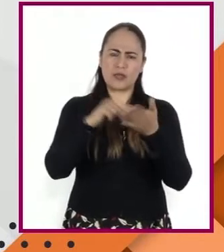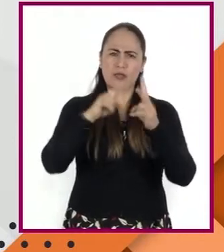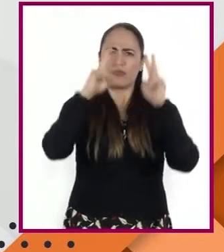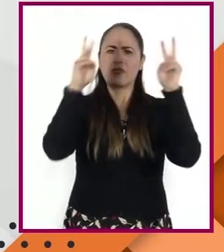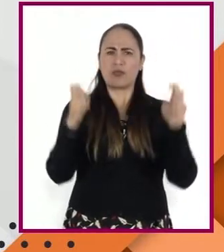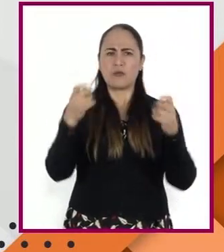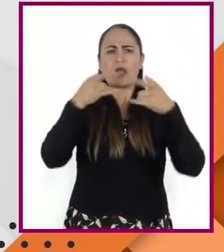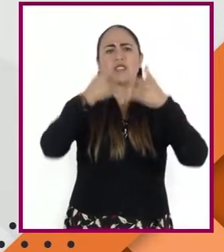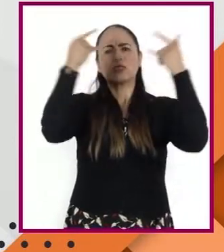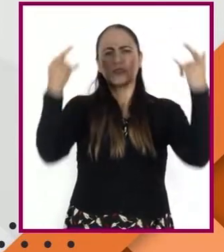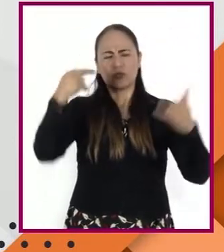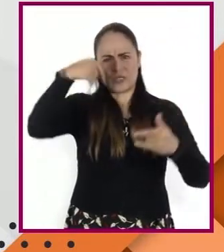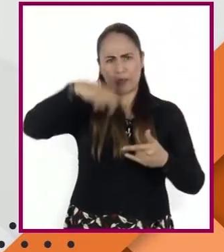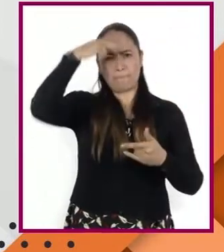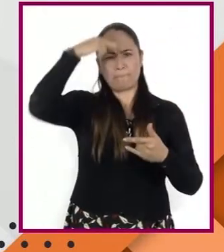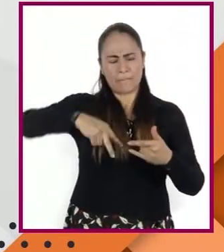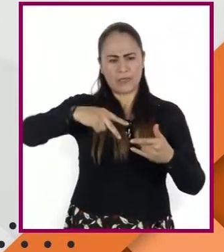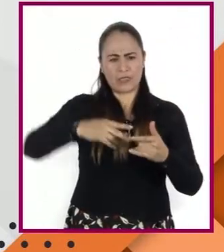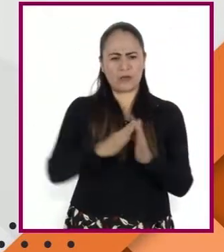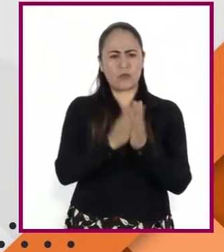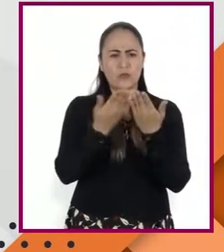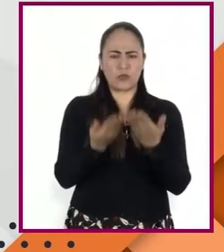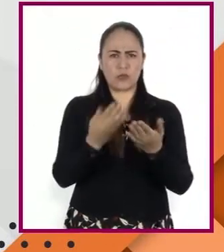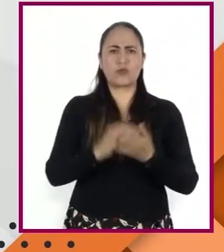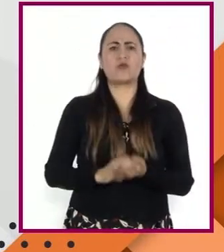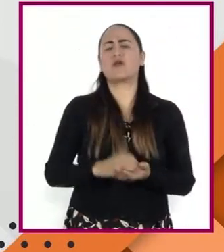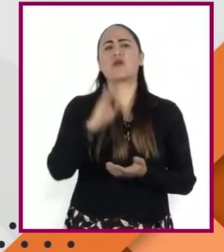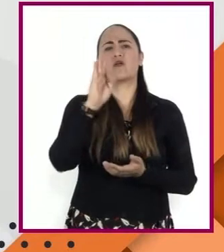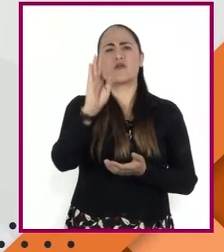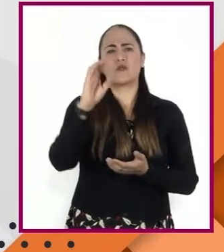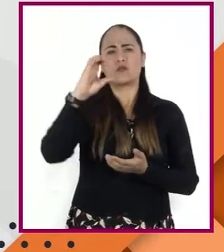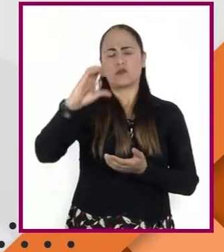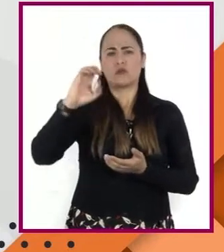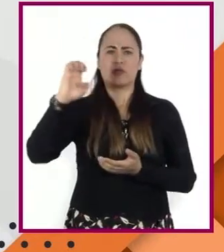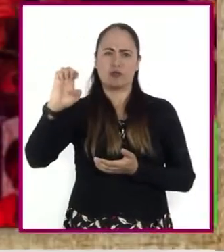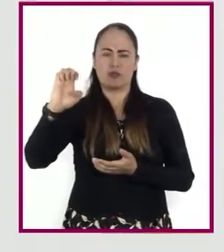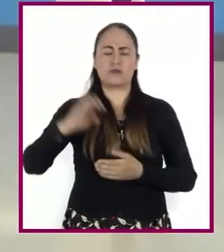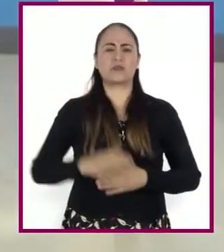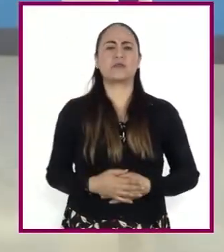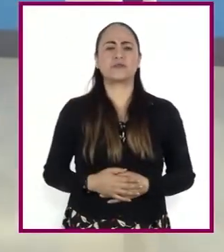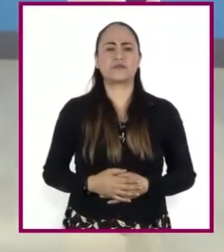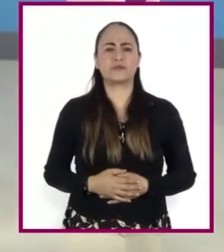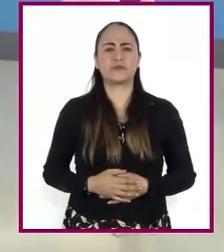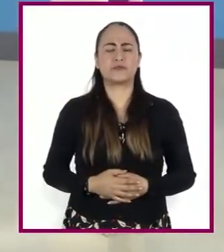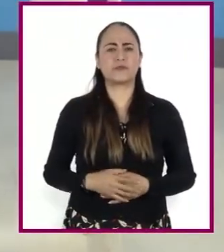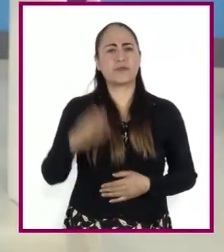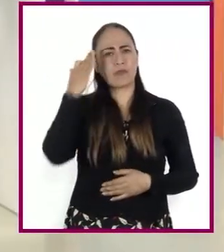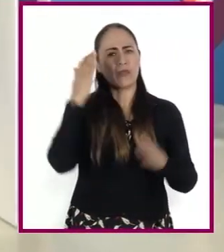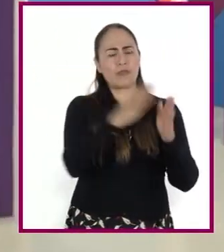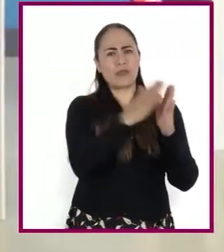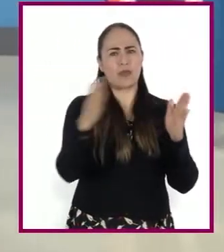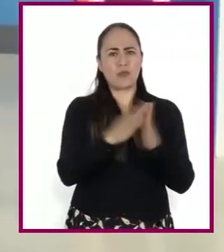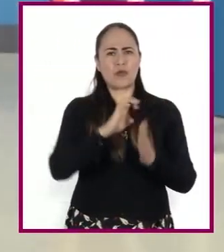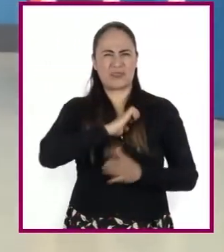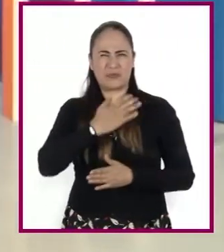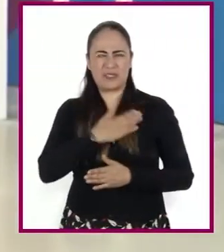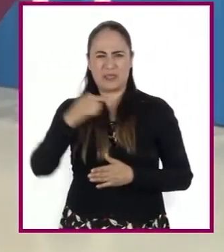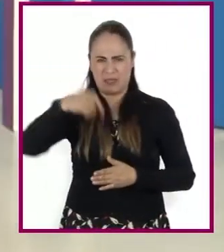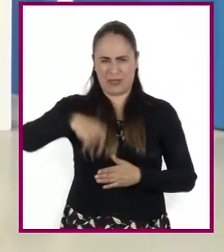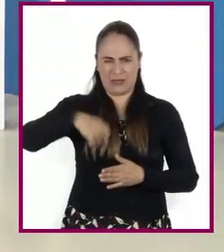Antes de comenzar, realizaremos la lectura de un fragmento del texto El Virreinato de Nueva España en el siglo